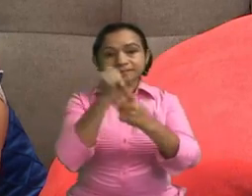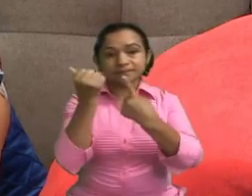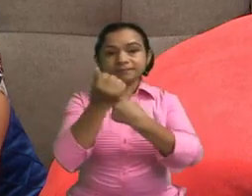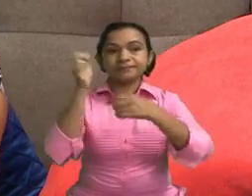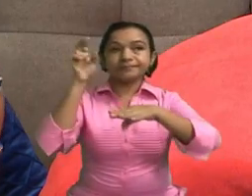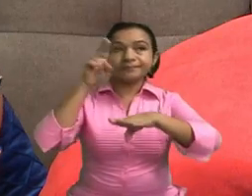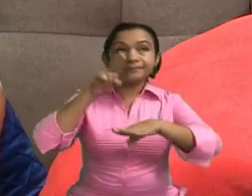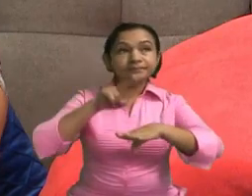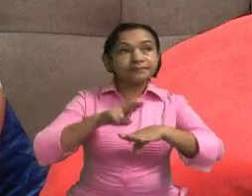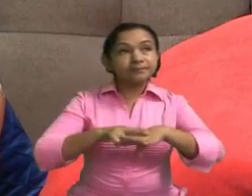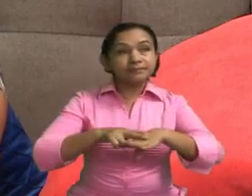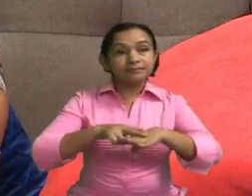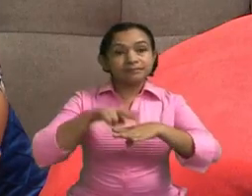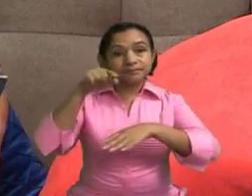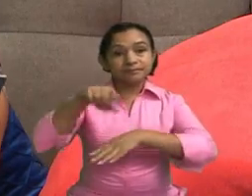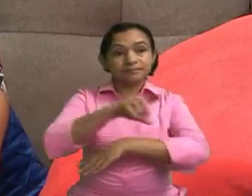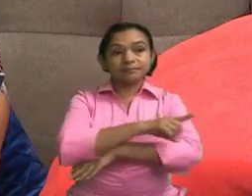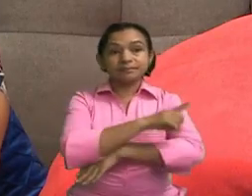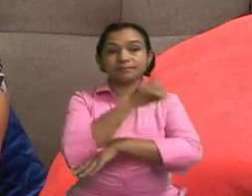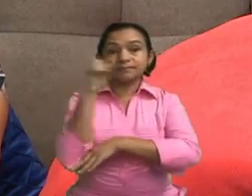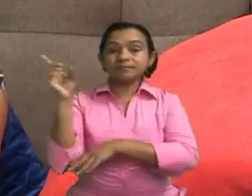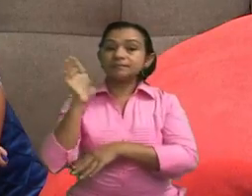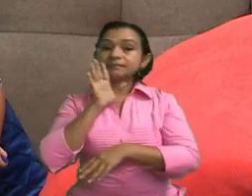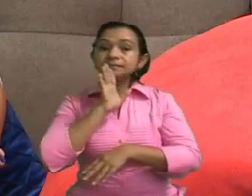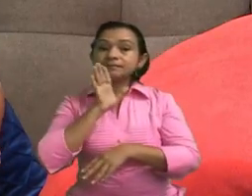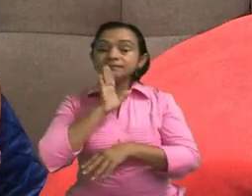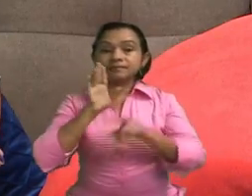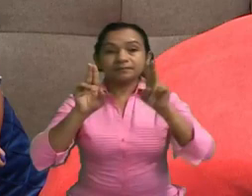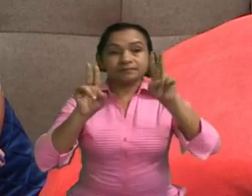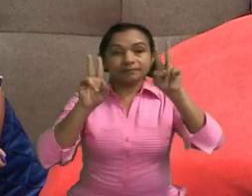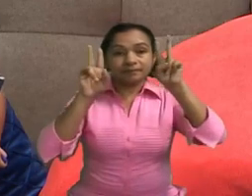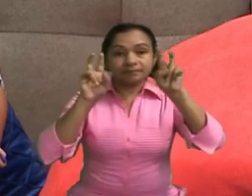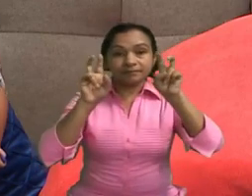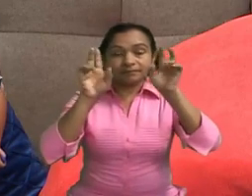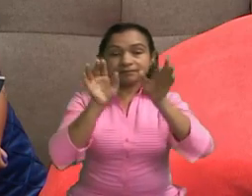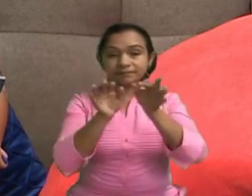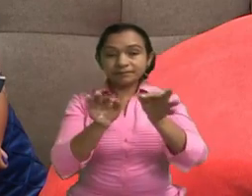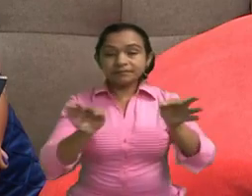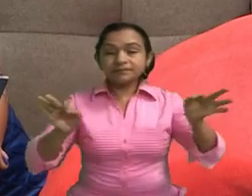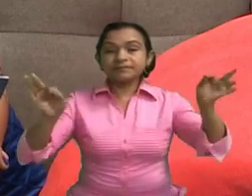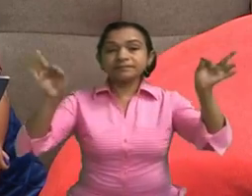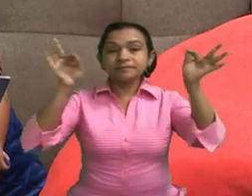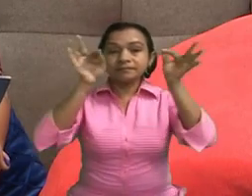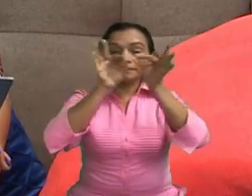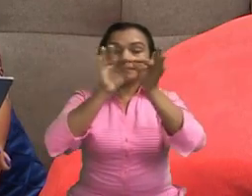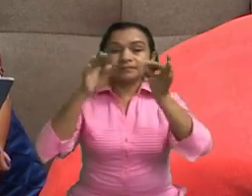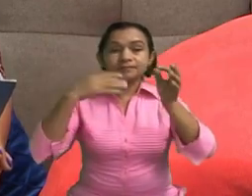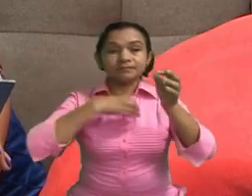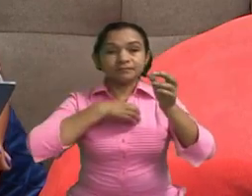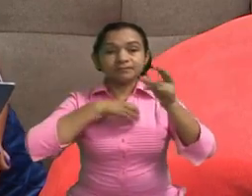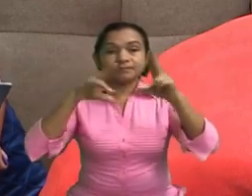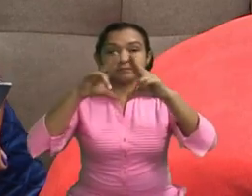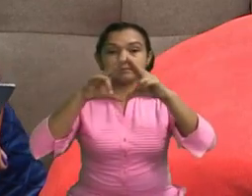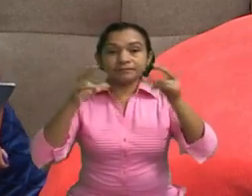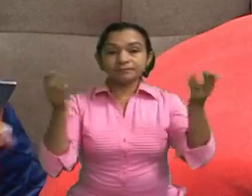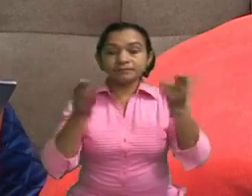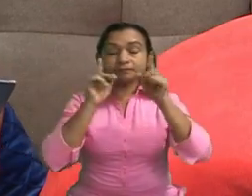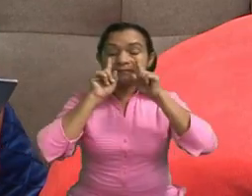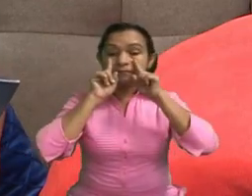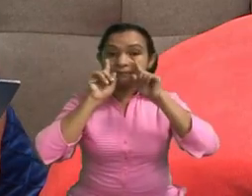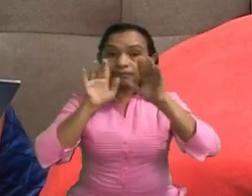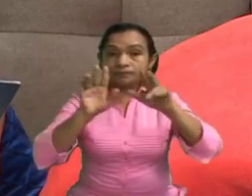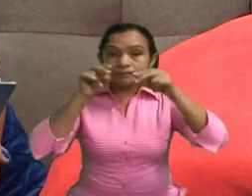Parlamento. Y acá estaremos abordando uno de los temas trascendentales para nuestro país, como es la protección del medio ambiente